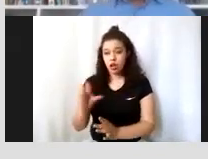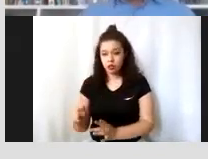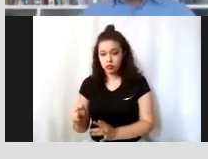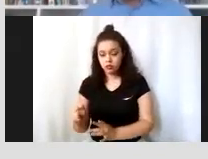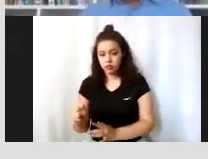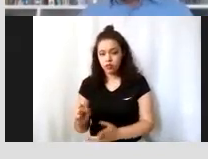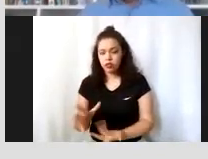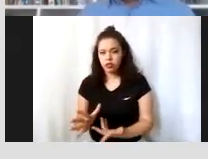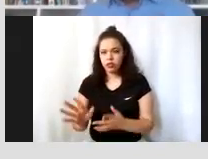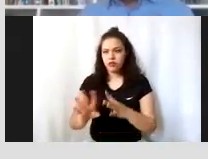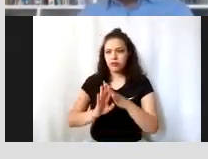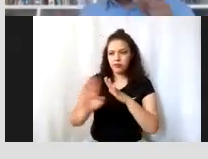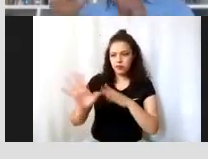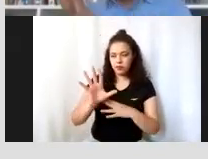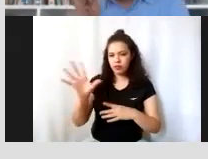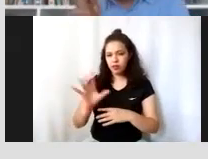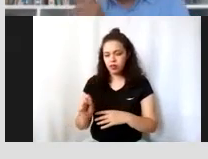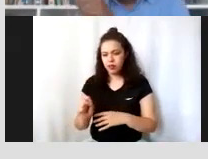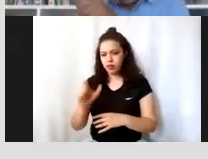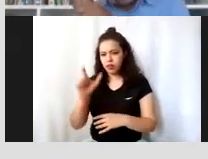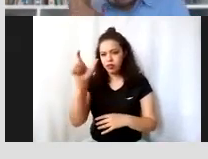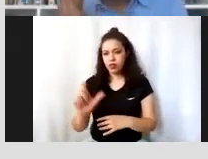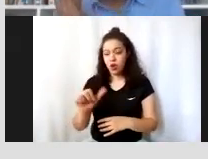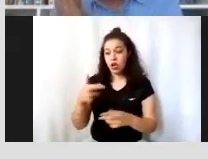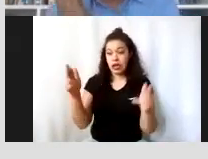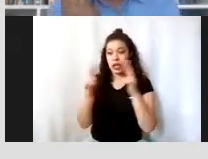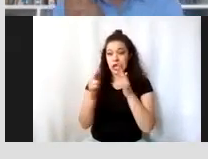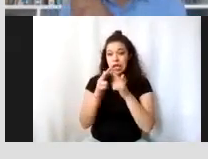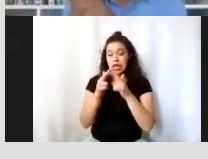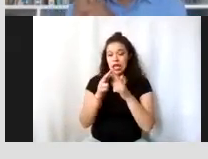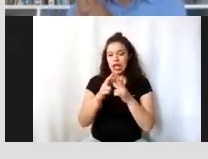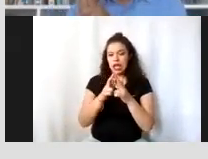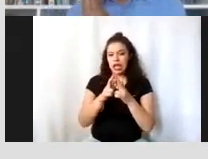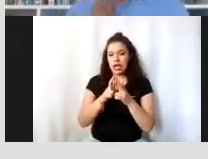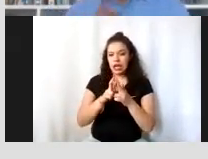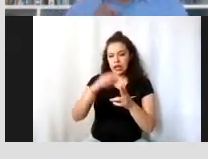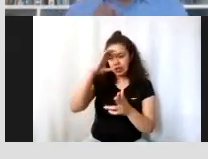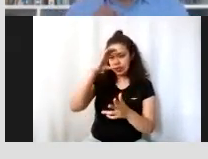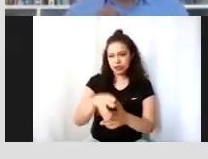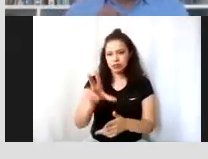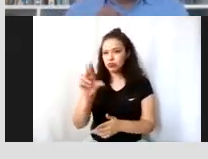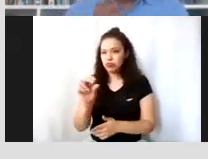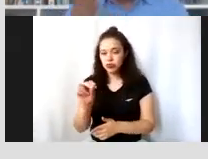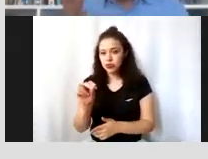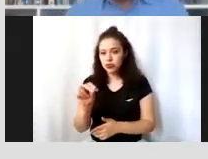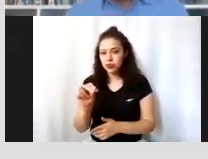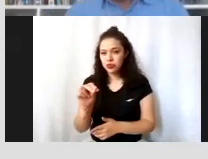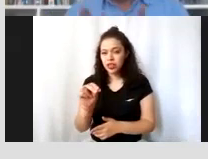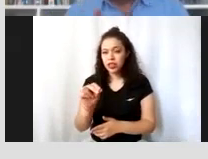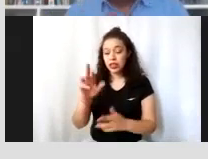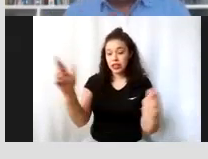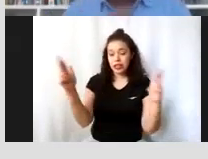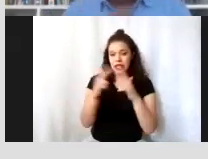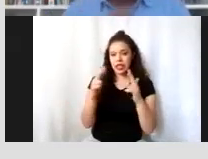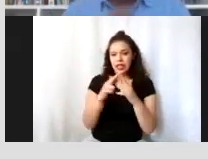Un migrante africano que tiene otra religión, no son cristianos, tienen otra religión. Porque las religiones, cuando hemos hablado, por